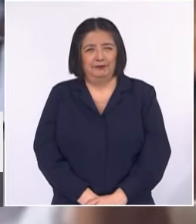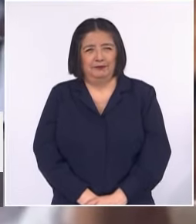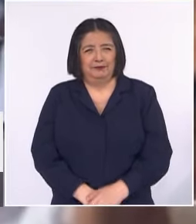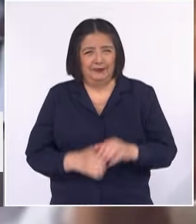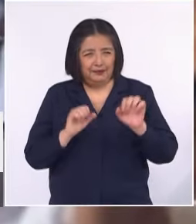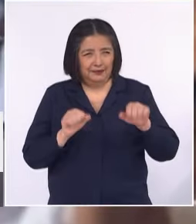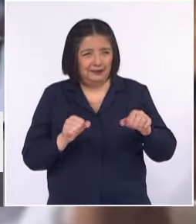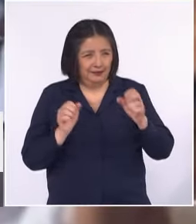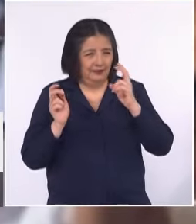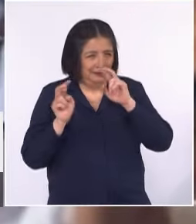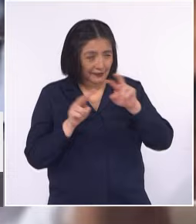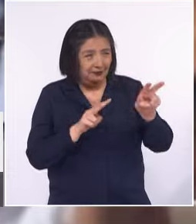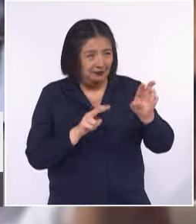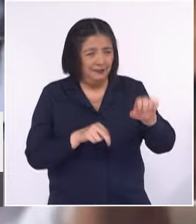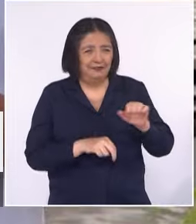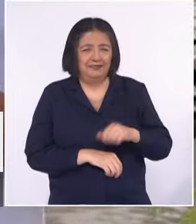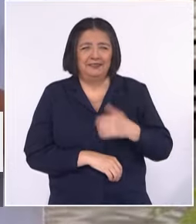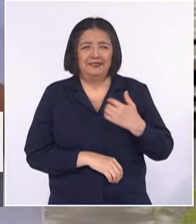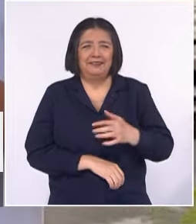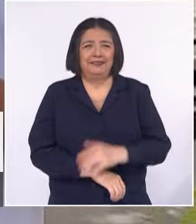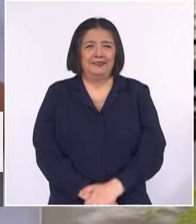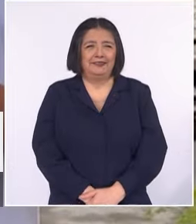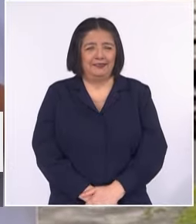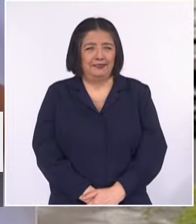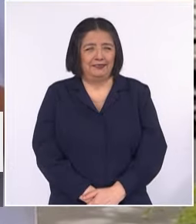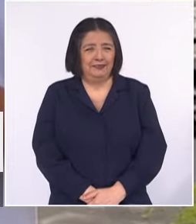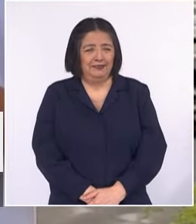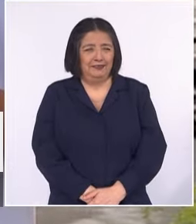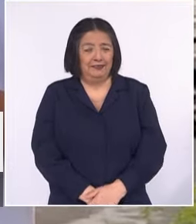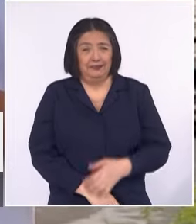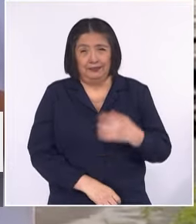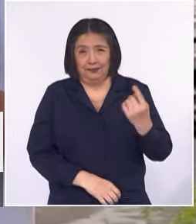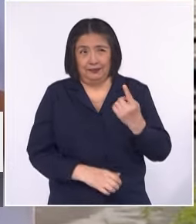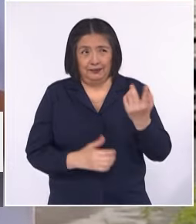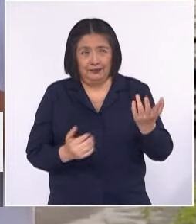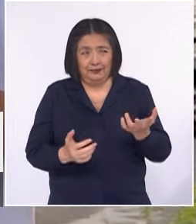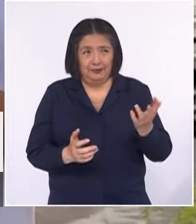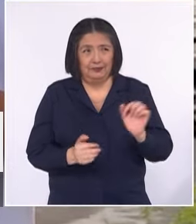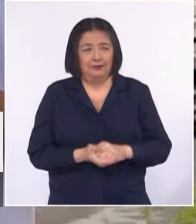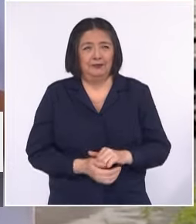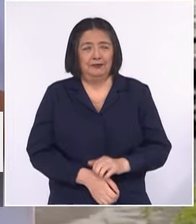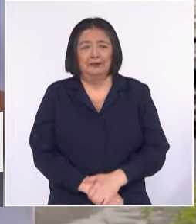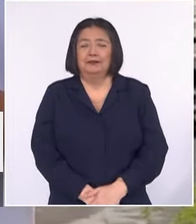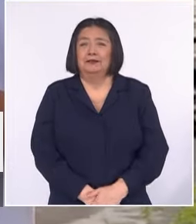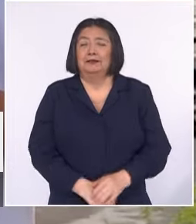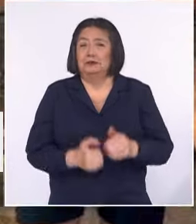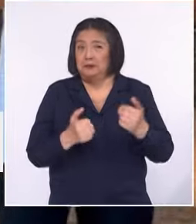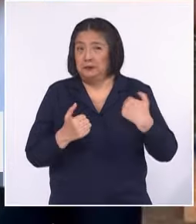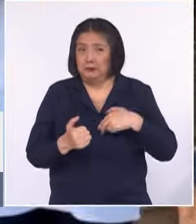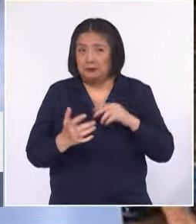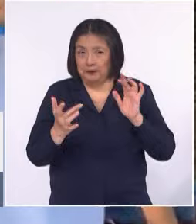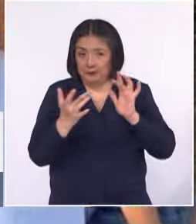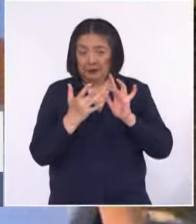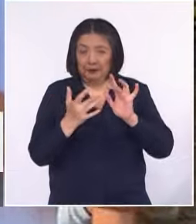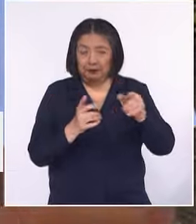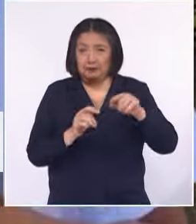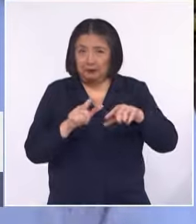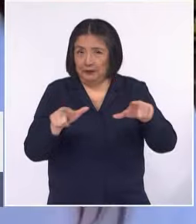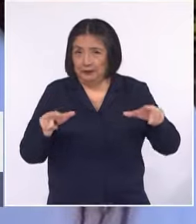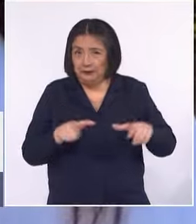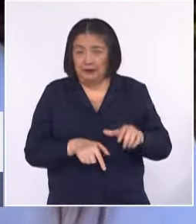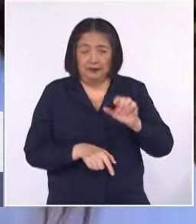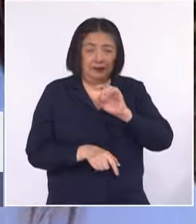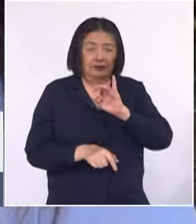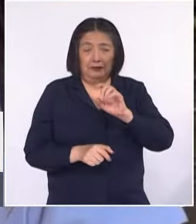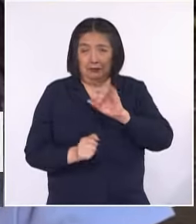Ahí los estamos viendo, qué lindo, de verdad. No solamente el video, sino el producto. Estamos enlazados desde Caballococha, recordarle